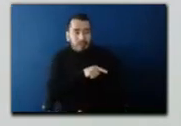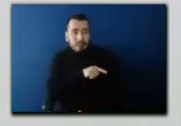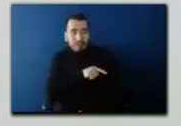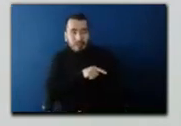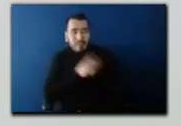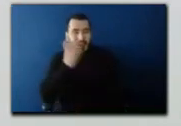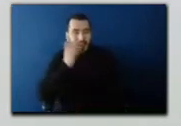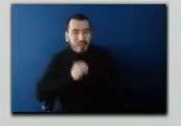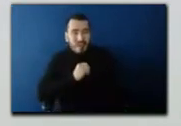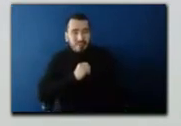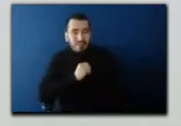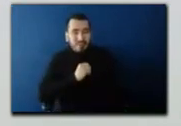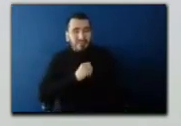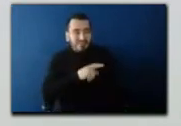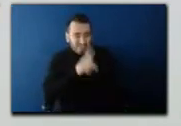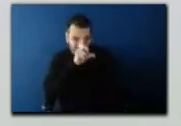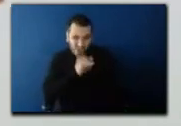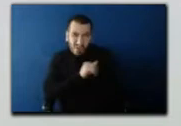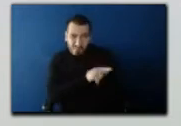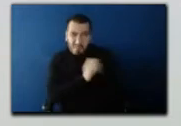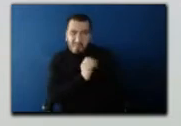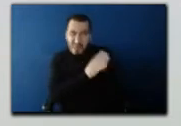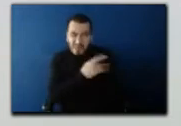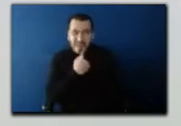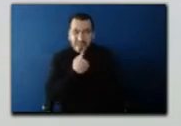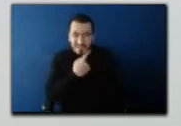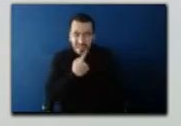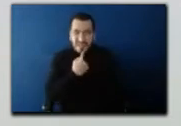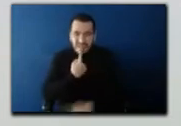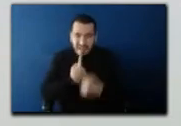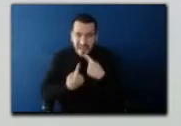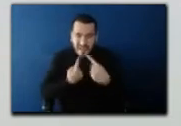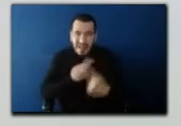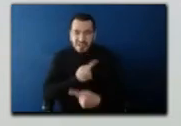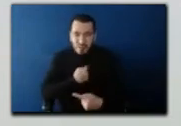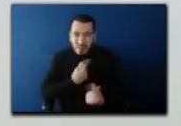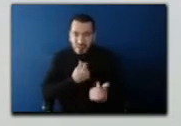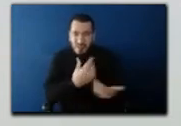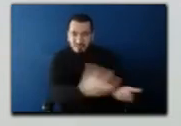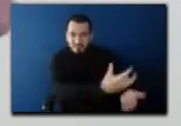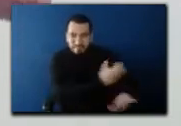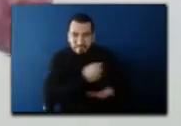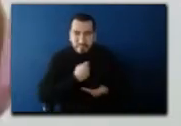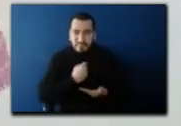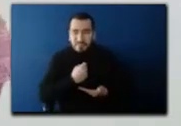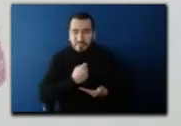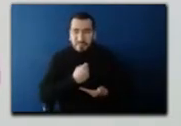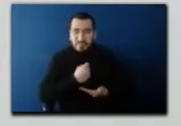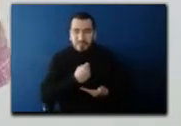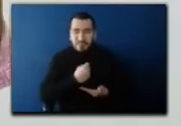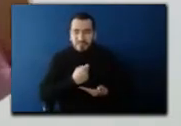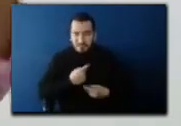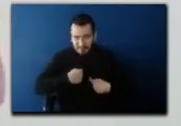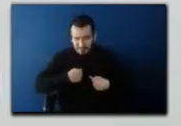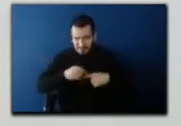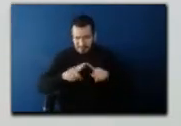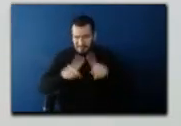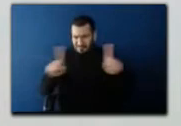llevaba plata en efectivo. Inicio una investigación. No, pasa. Ok, la pregunta que yo me hago en el inicio es: ¿por